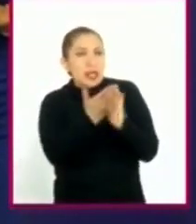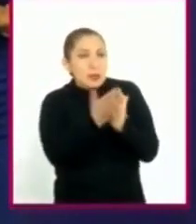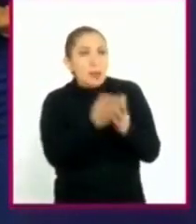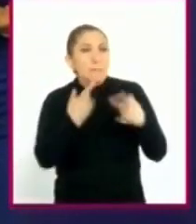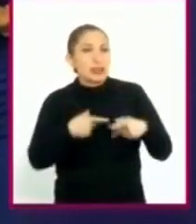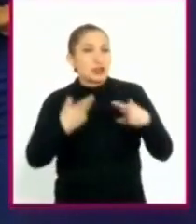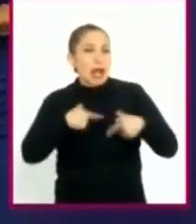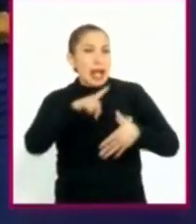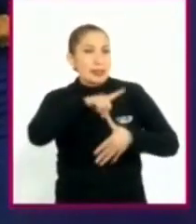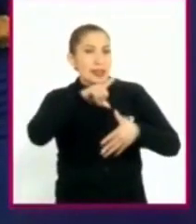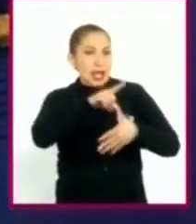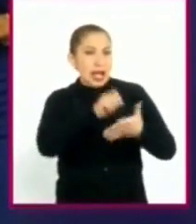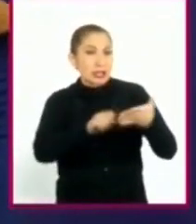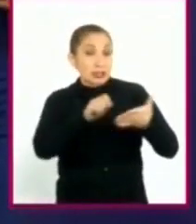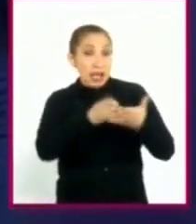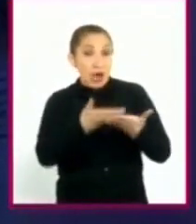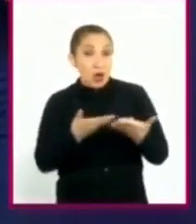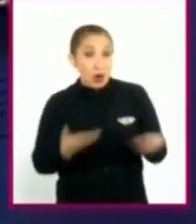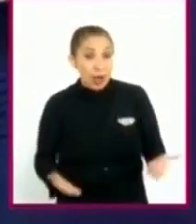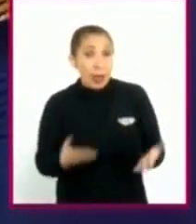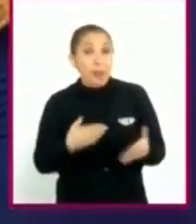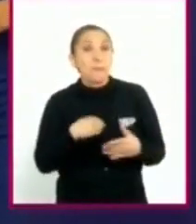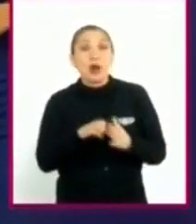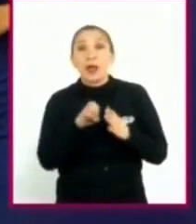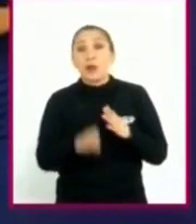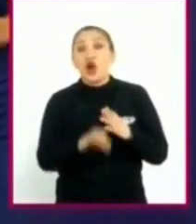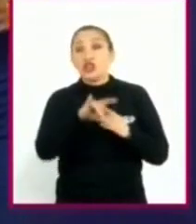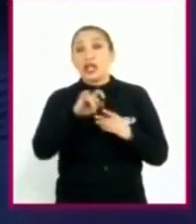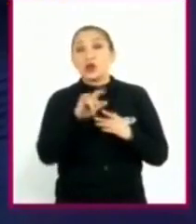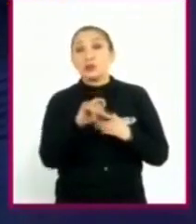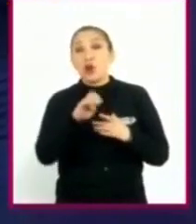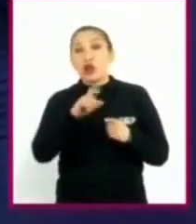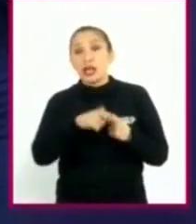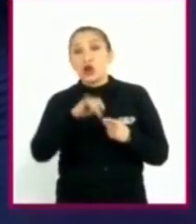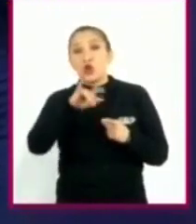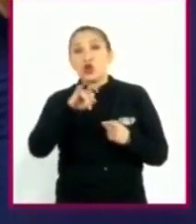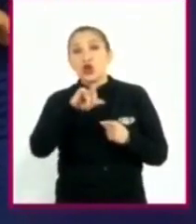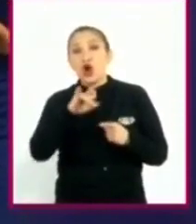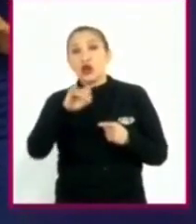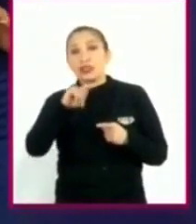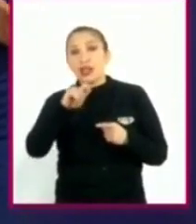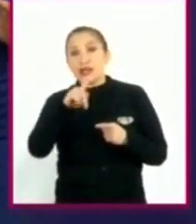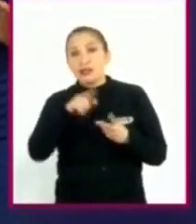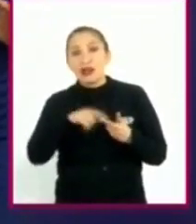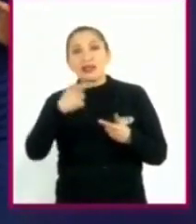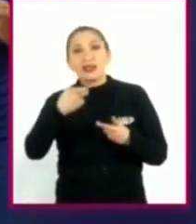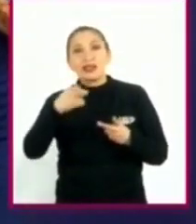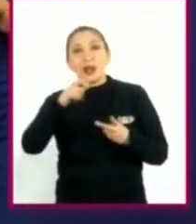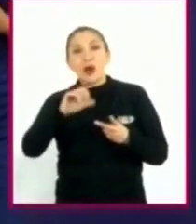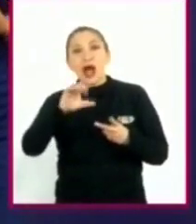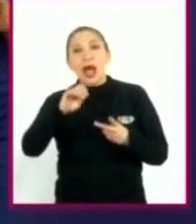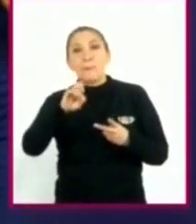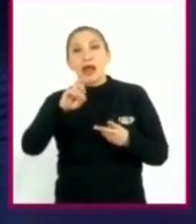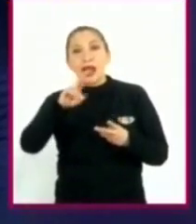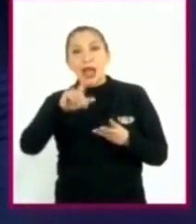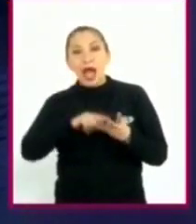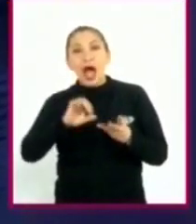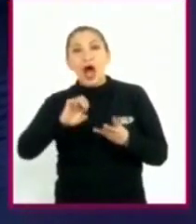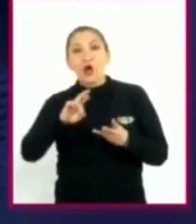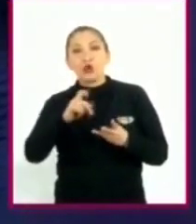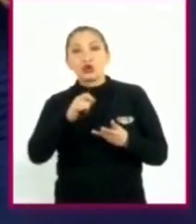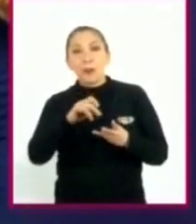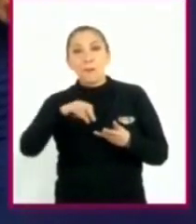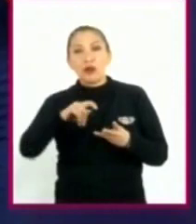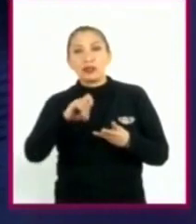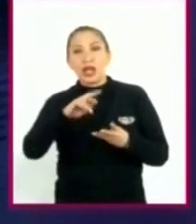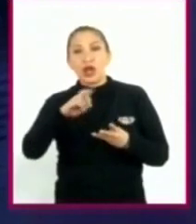escritores latinoamericanos contemporáneos, como Jorge Luis Borges, Julio Cortázar, Guillermo Cabrera Infante, Augusto